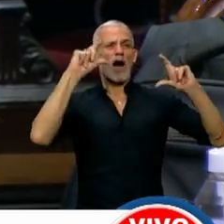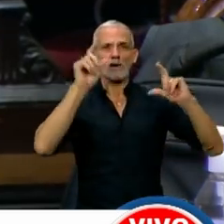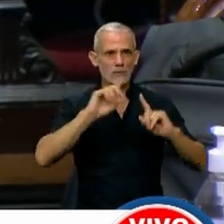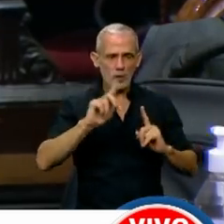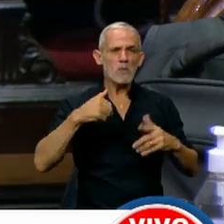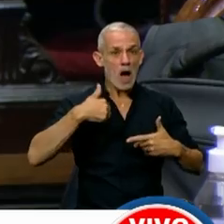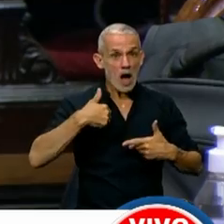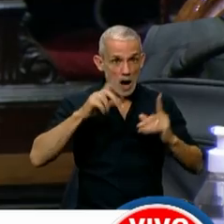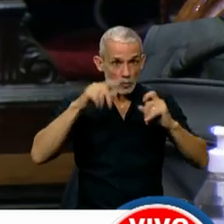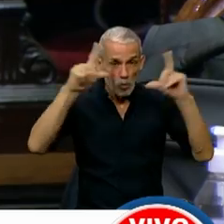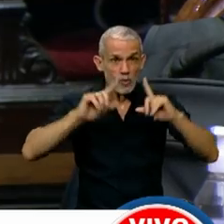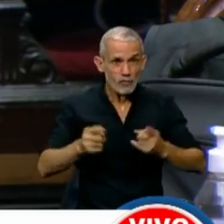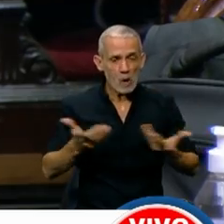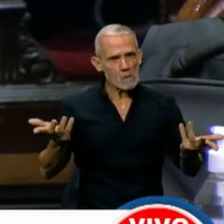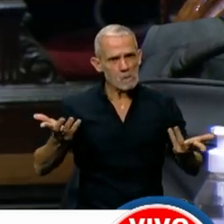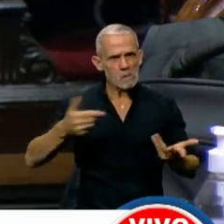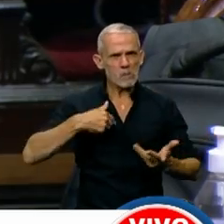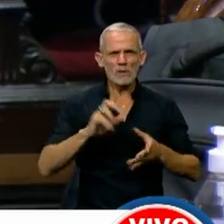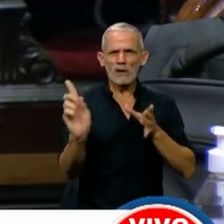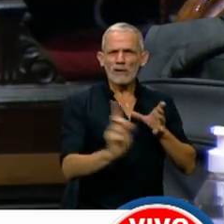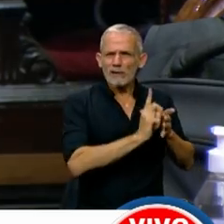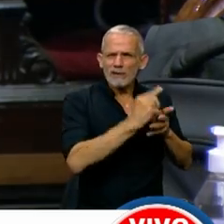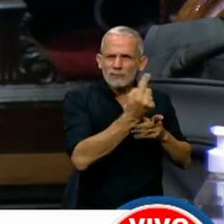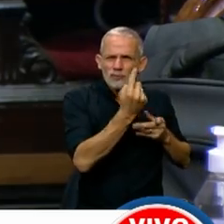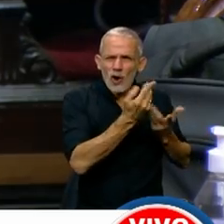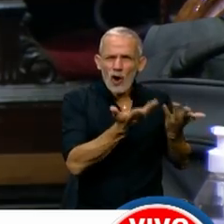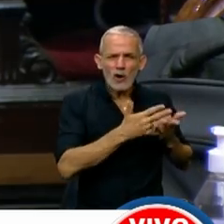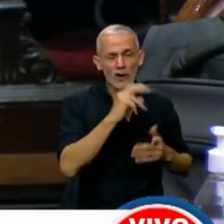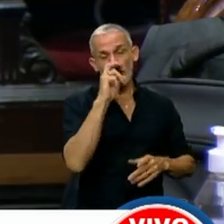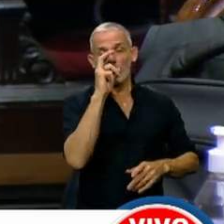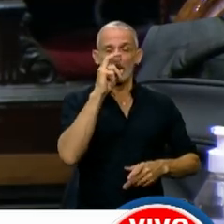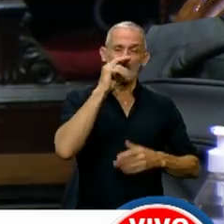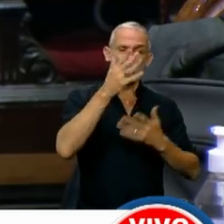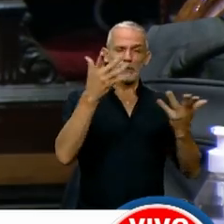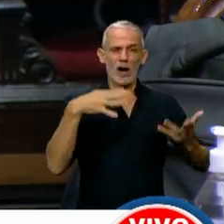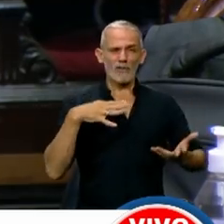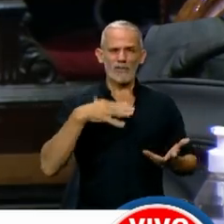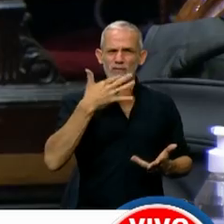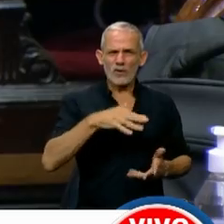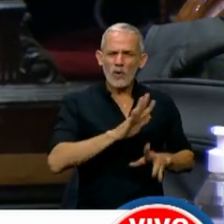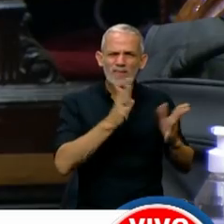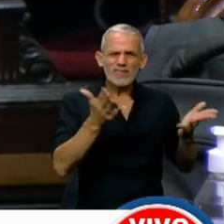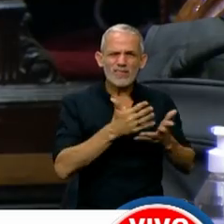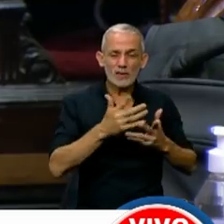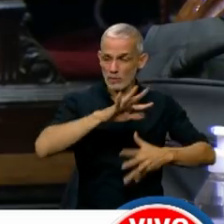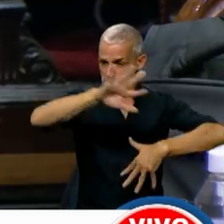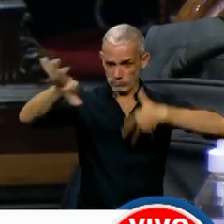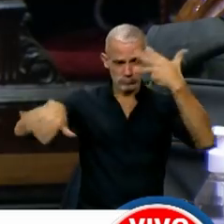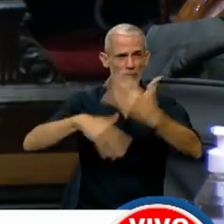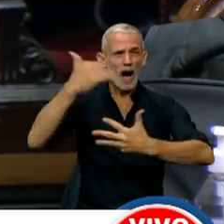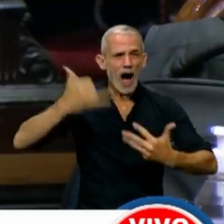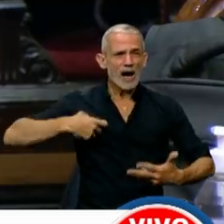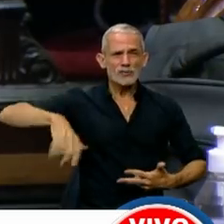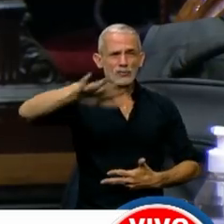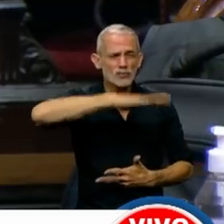me siguen me siguen sorprendiendo el grado de aislamiento de soberbia y de falta de comprensión del drama económico y social